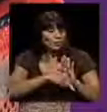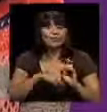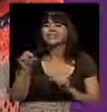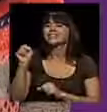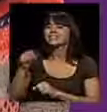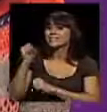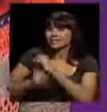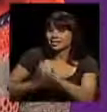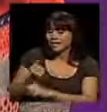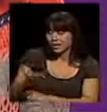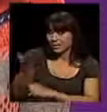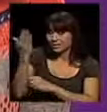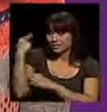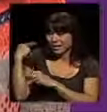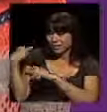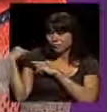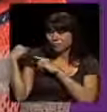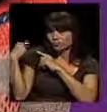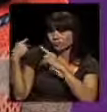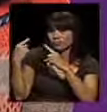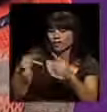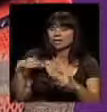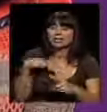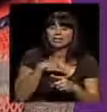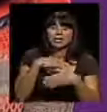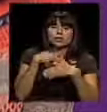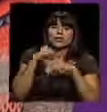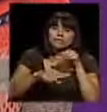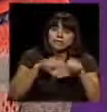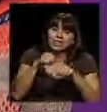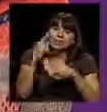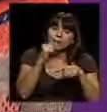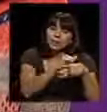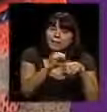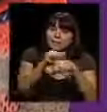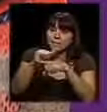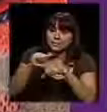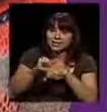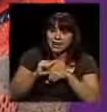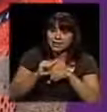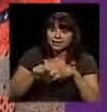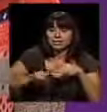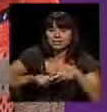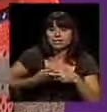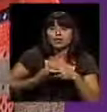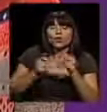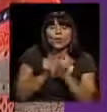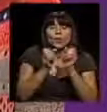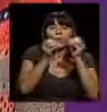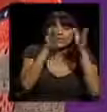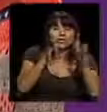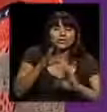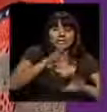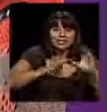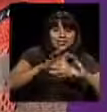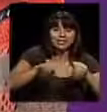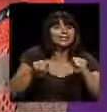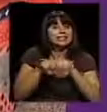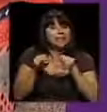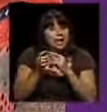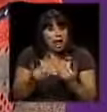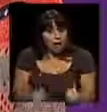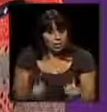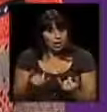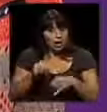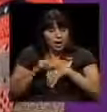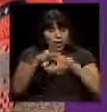esfuerzos para capacitar, se inició con profesores de ciencias, en este momento hay orientadores y orientadoras del país